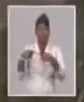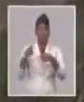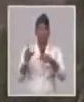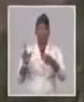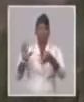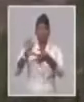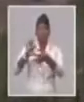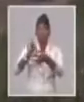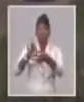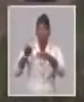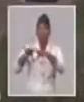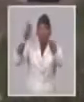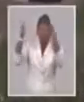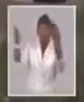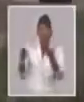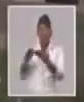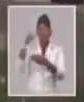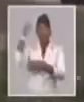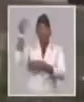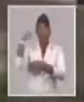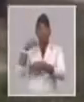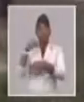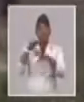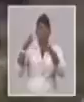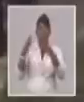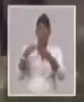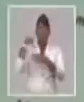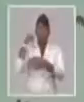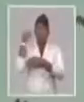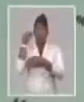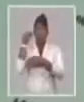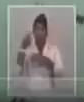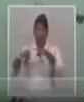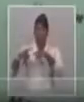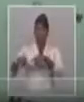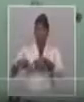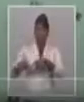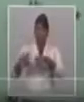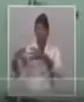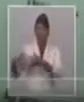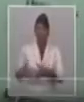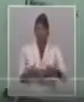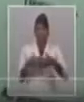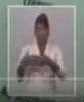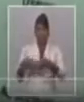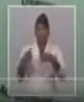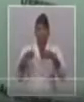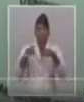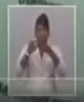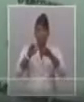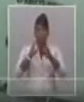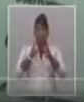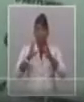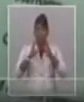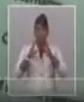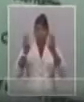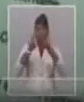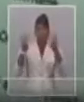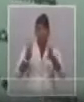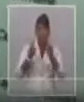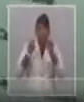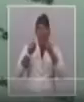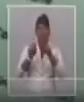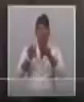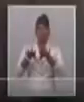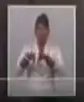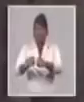bien conectada con el mundo político y los intereses estratégicos de Estados Unidos. La Dirección Política de Ciberseguridad de Facebook detectó